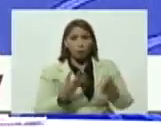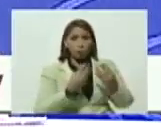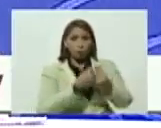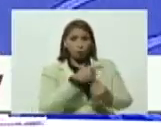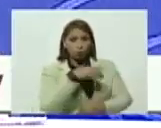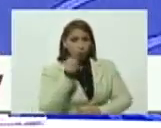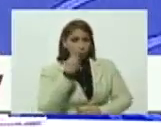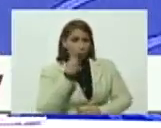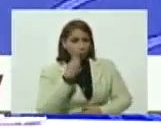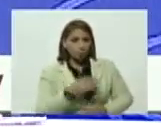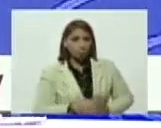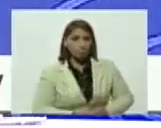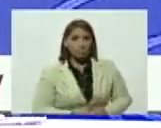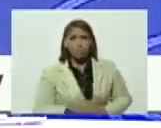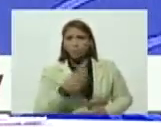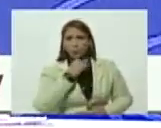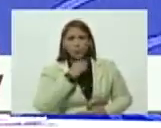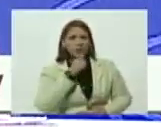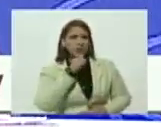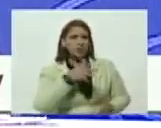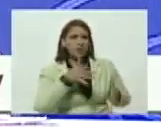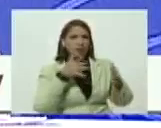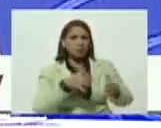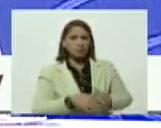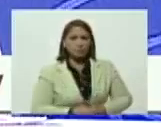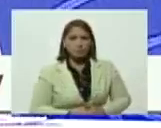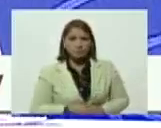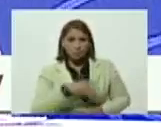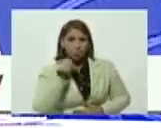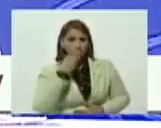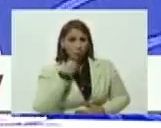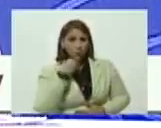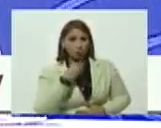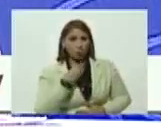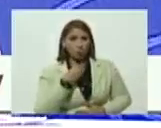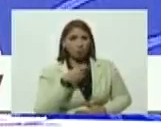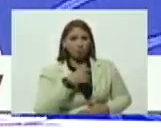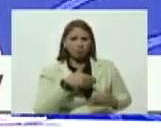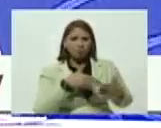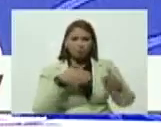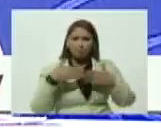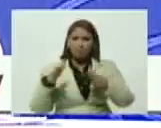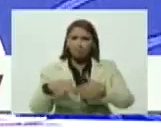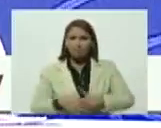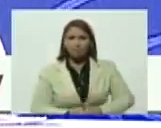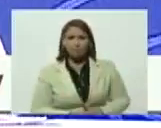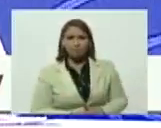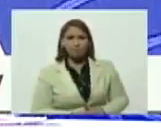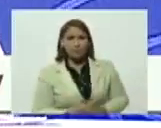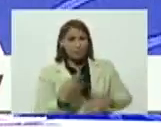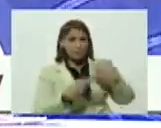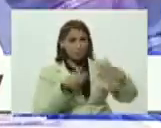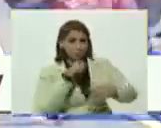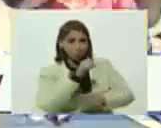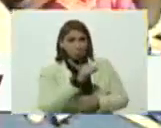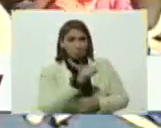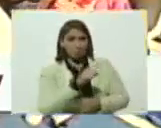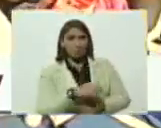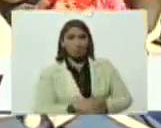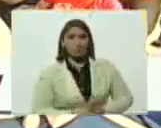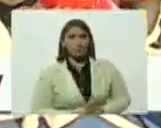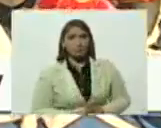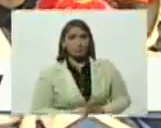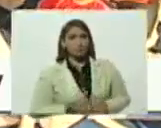juventud no hay quien le gane. Esta juventud es la garantía de que la revolución